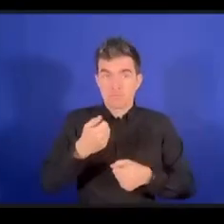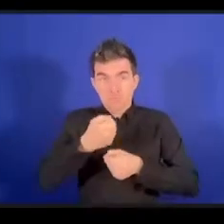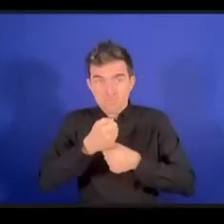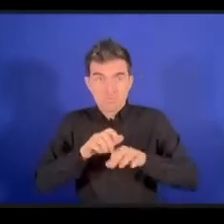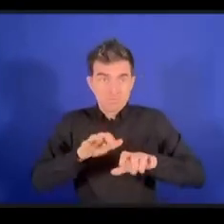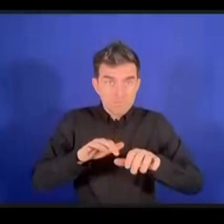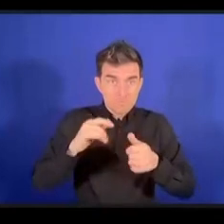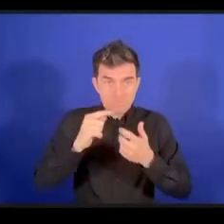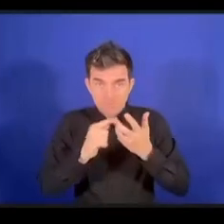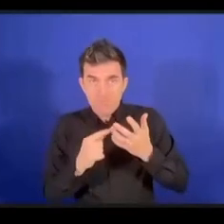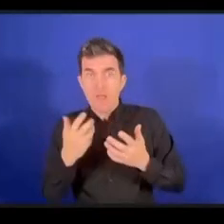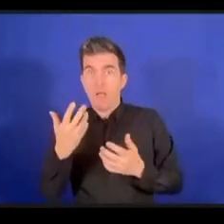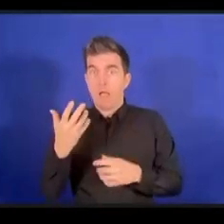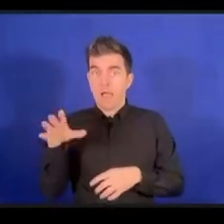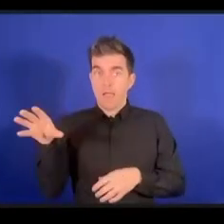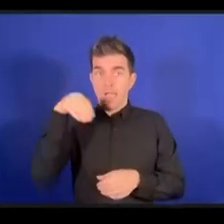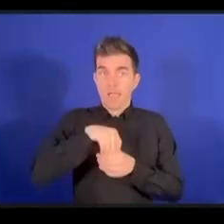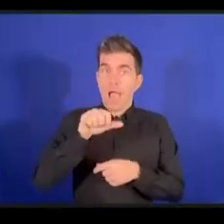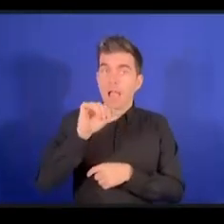extraer